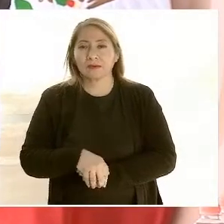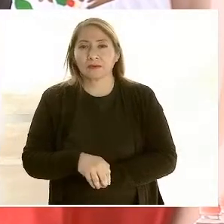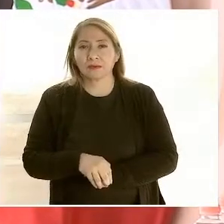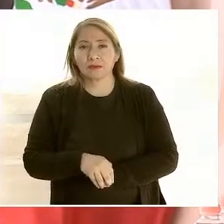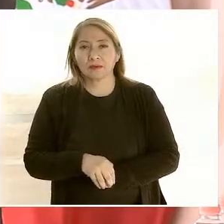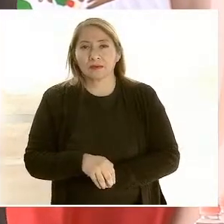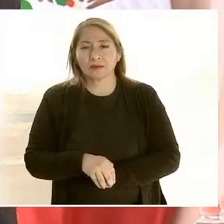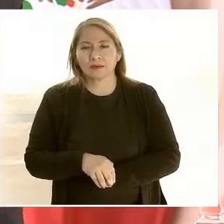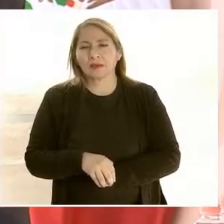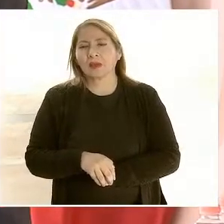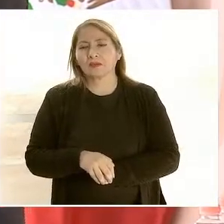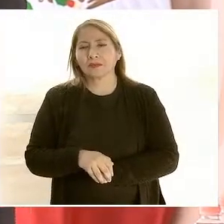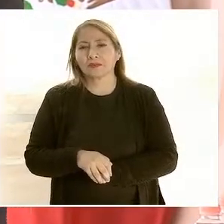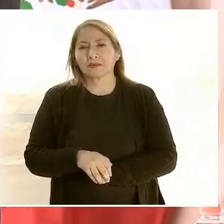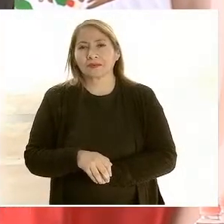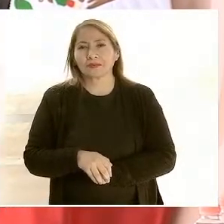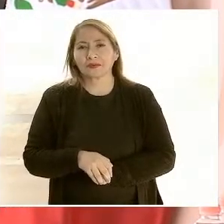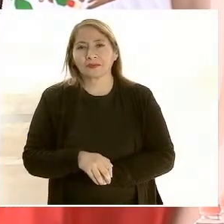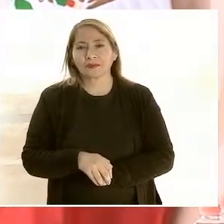se haga a un lado